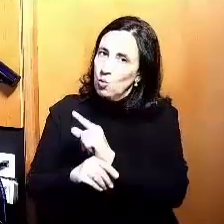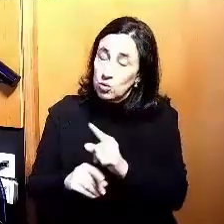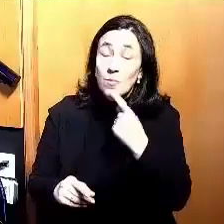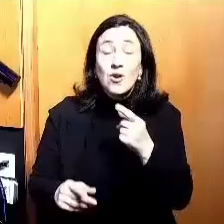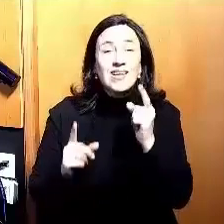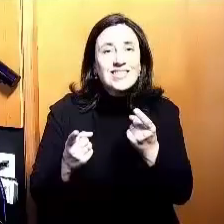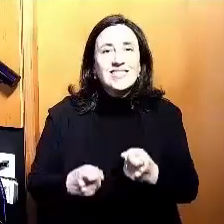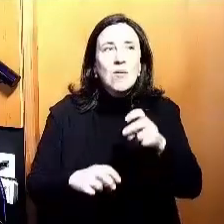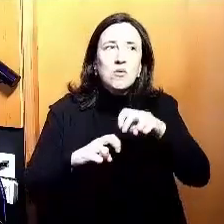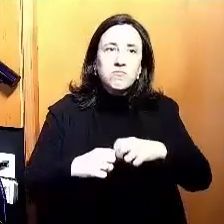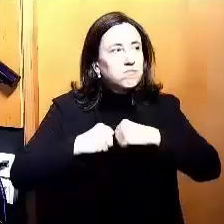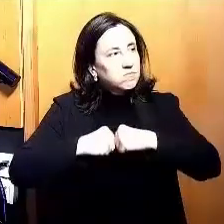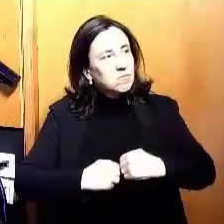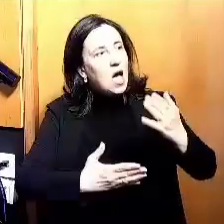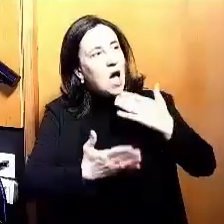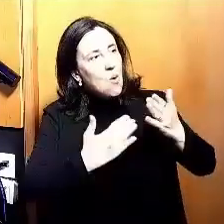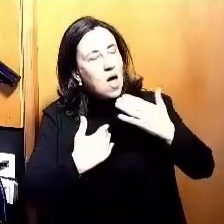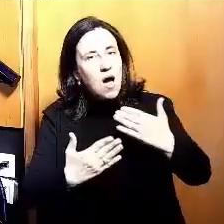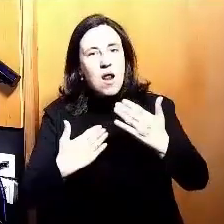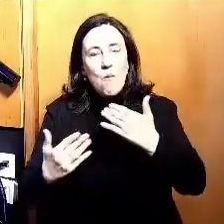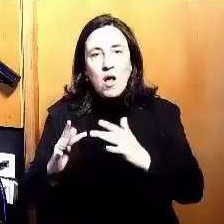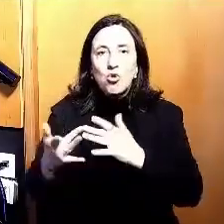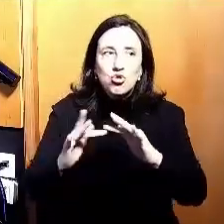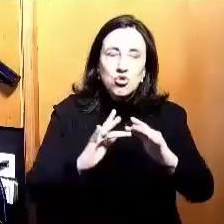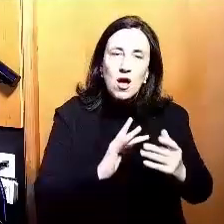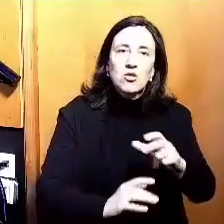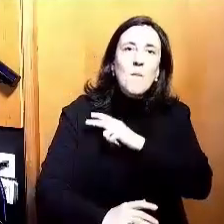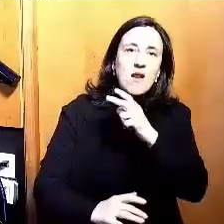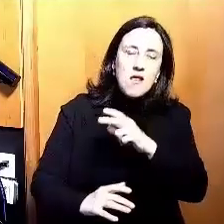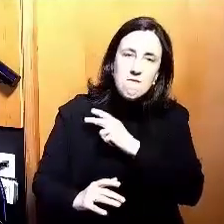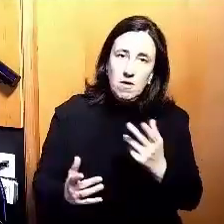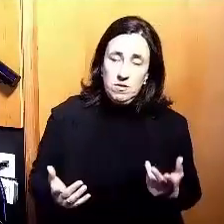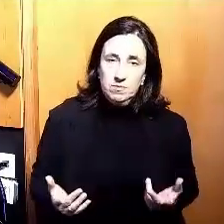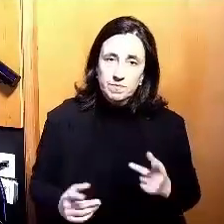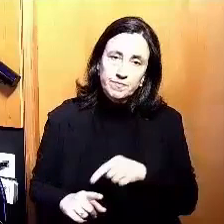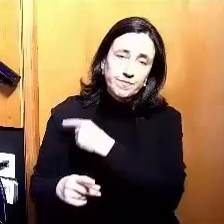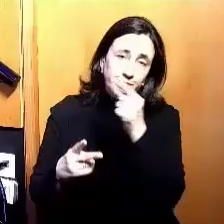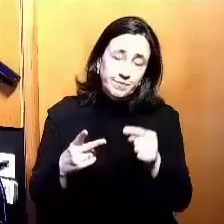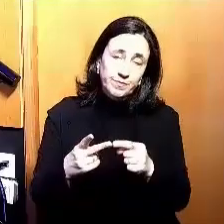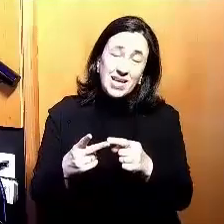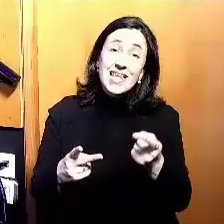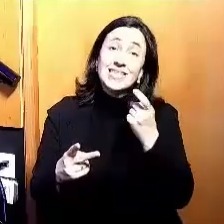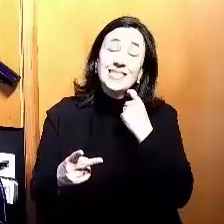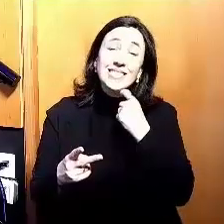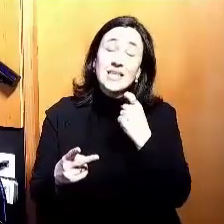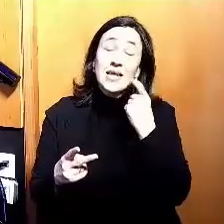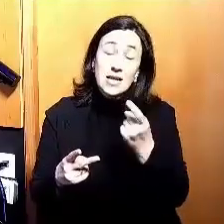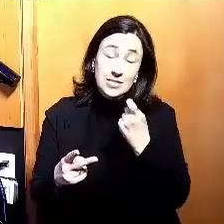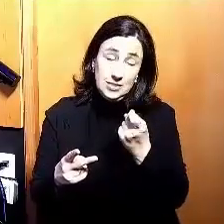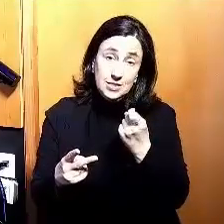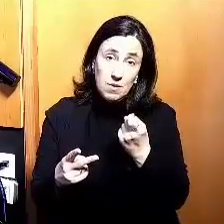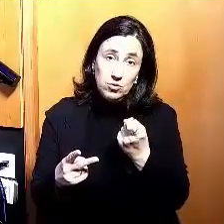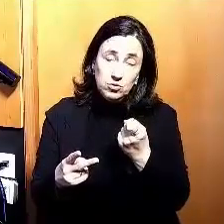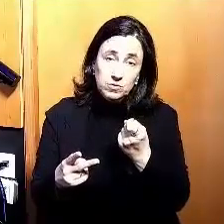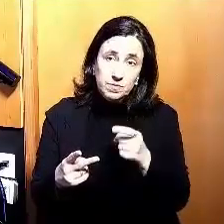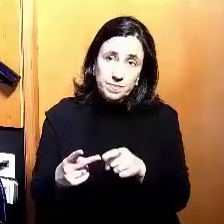hablar, sentarse a conversar y ver qué podemos hacer. Y después, por otro lado, creo que también, que eso